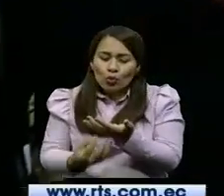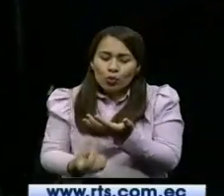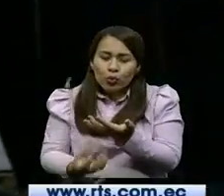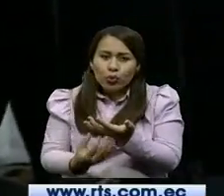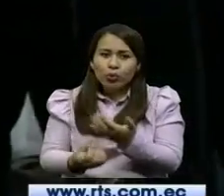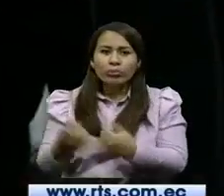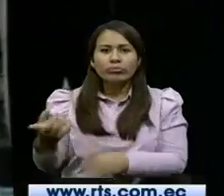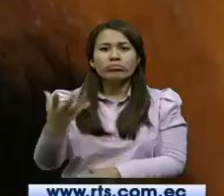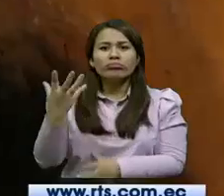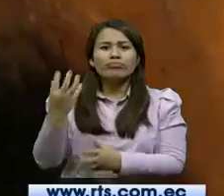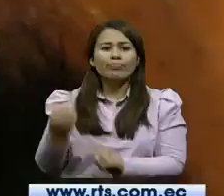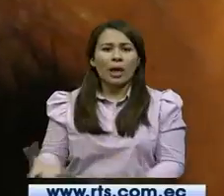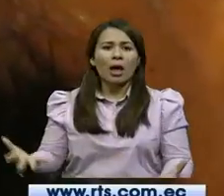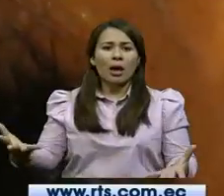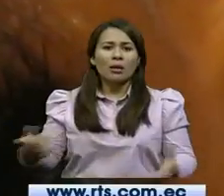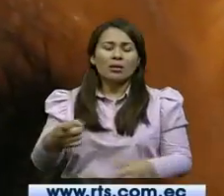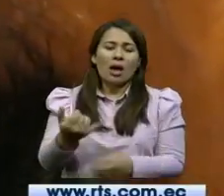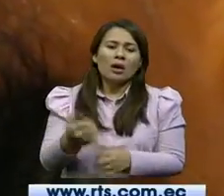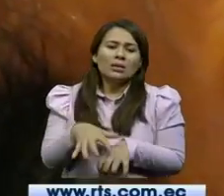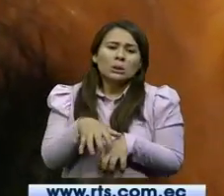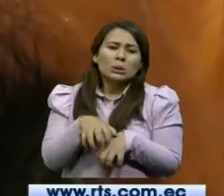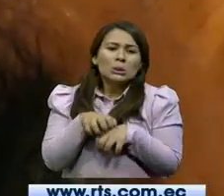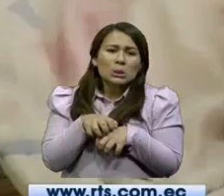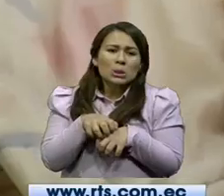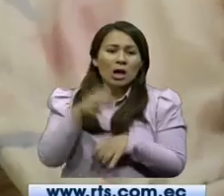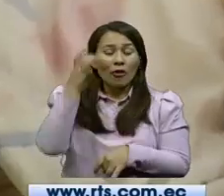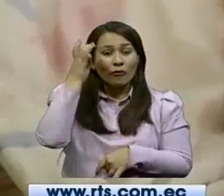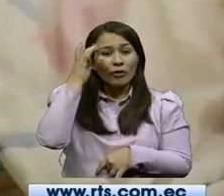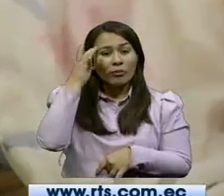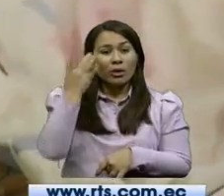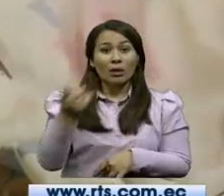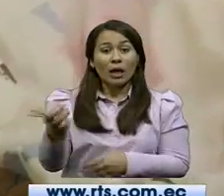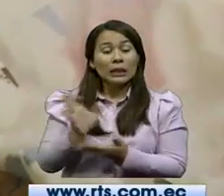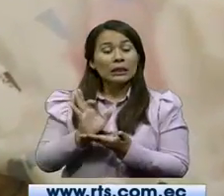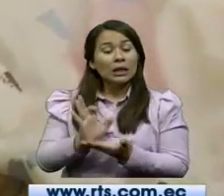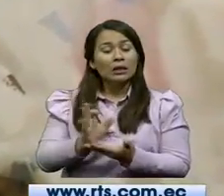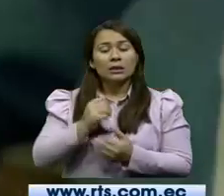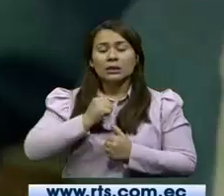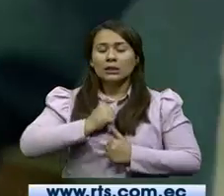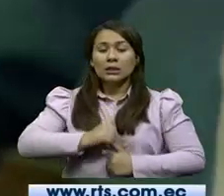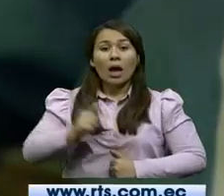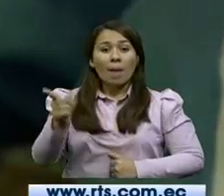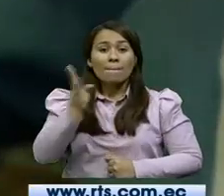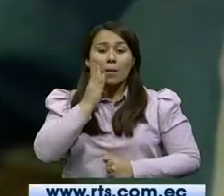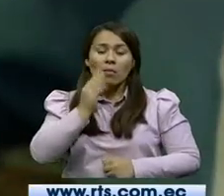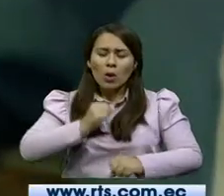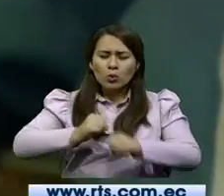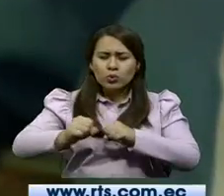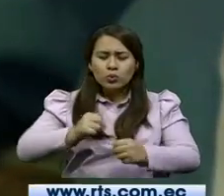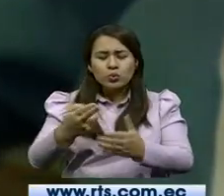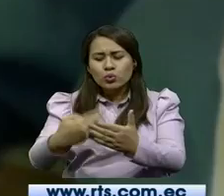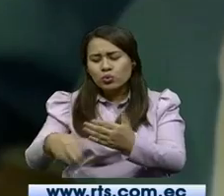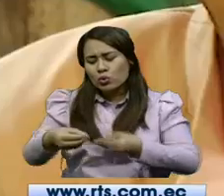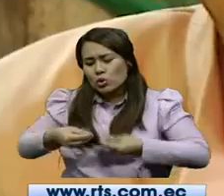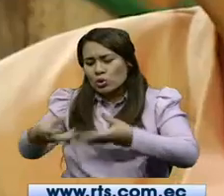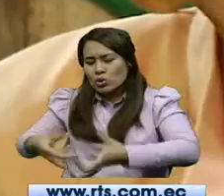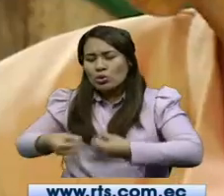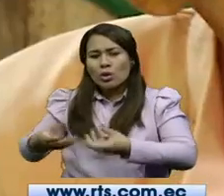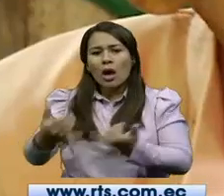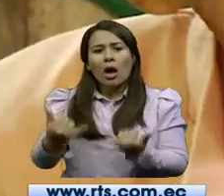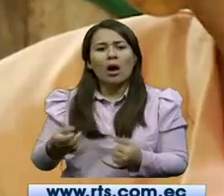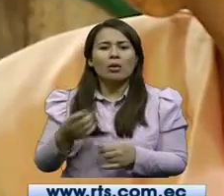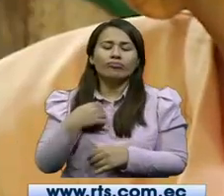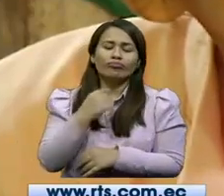quedó su juventud atrapada en el tiempo. Testimonio de la abnegación por todos sus hijos. Que